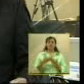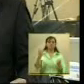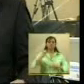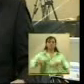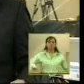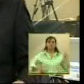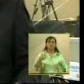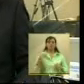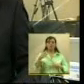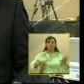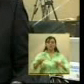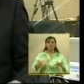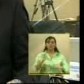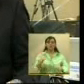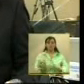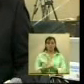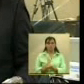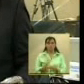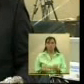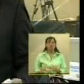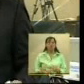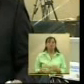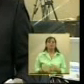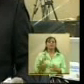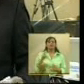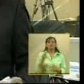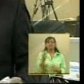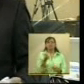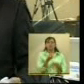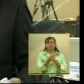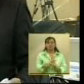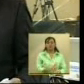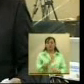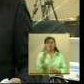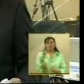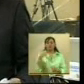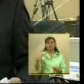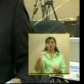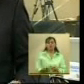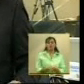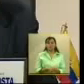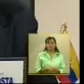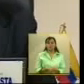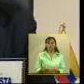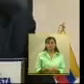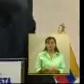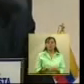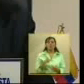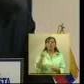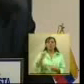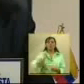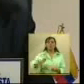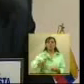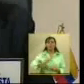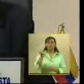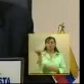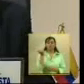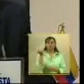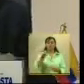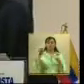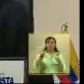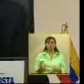pudieron afiliarse al Seguro Social como corresponde y que hoy no los protege por no haber aportado. De ser acreedores de una pensión jubilar justa,